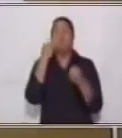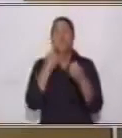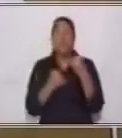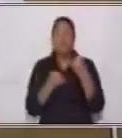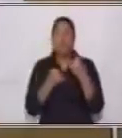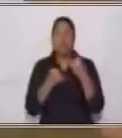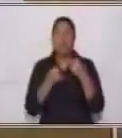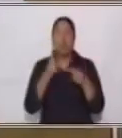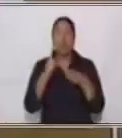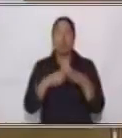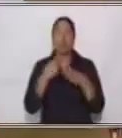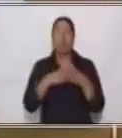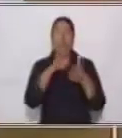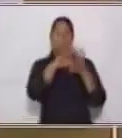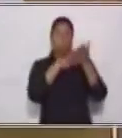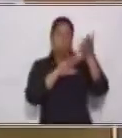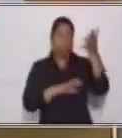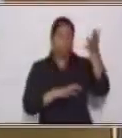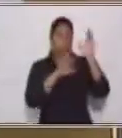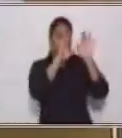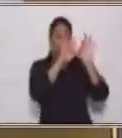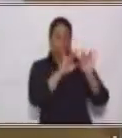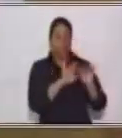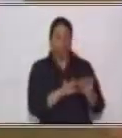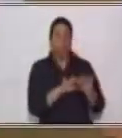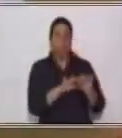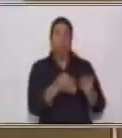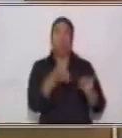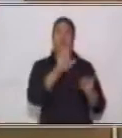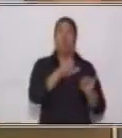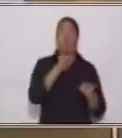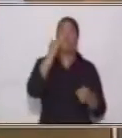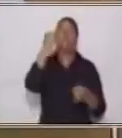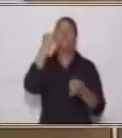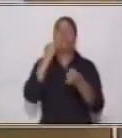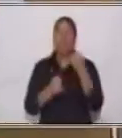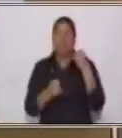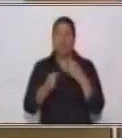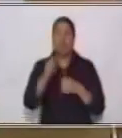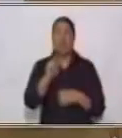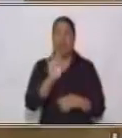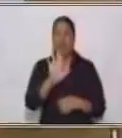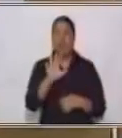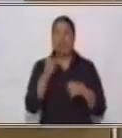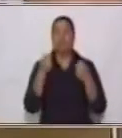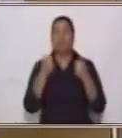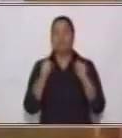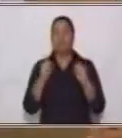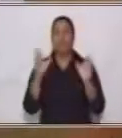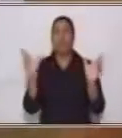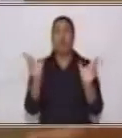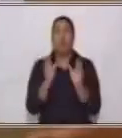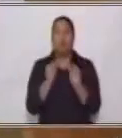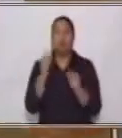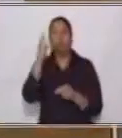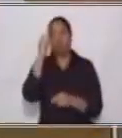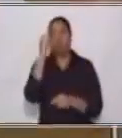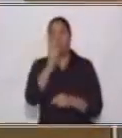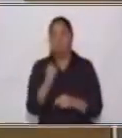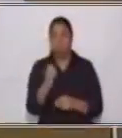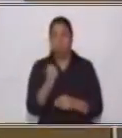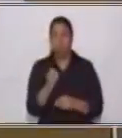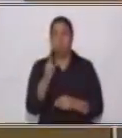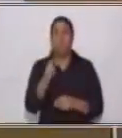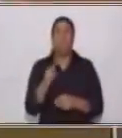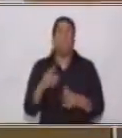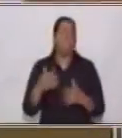texto, pero debemos profundizar más acerca de ello para así poder establecer si un resumen y una conclusión son